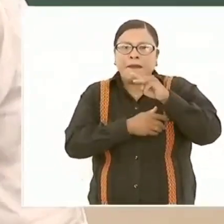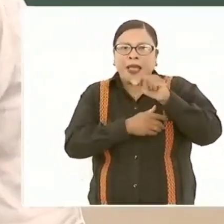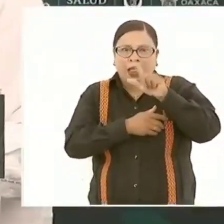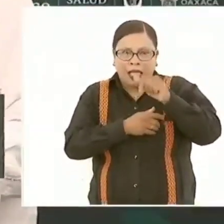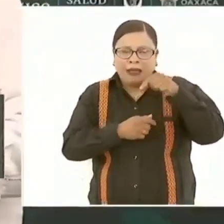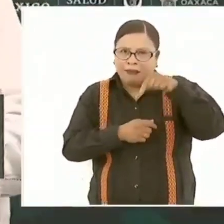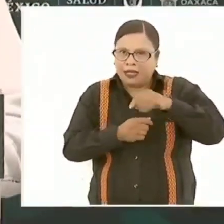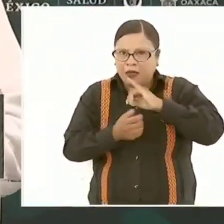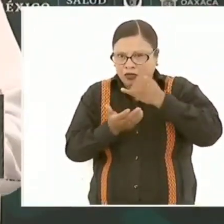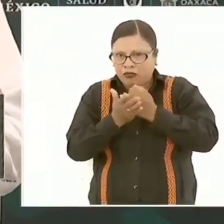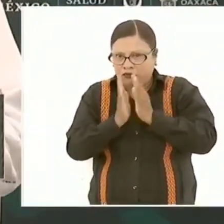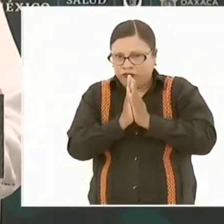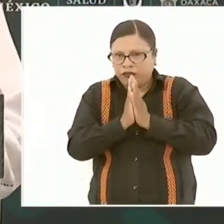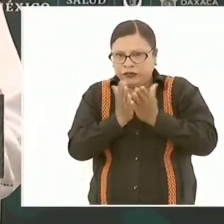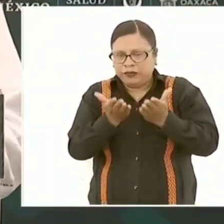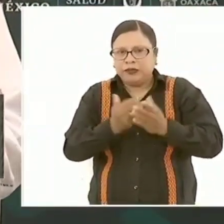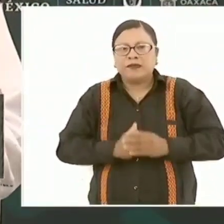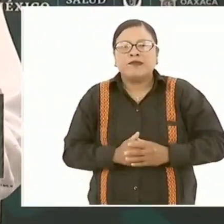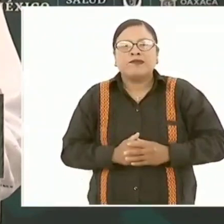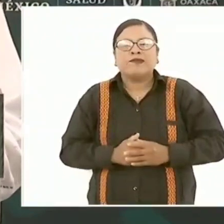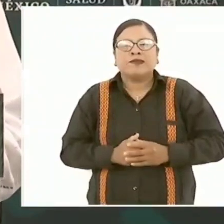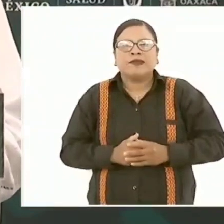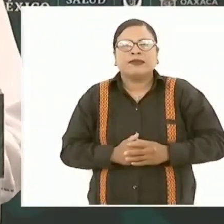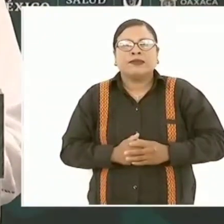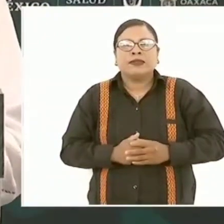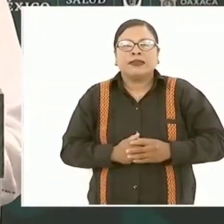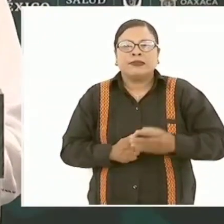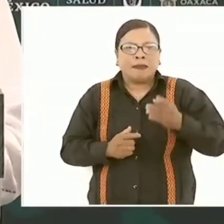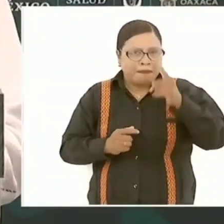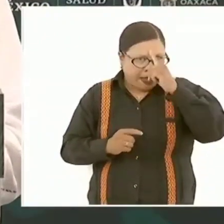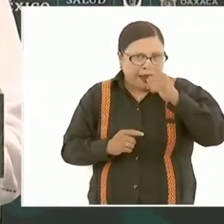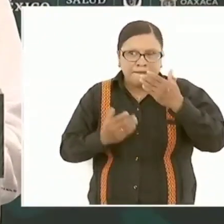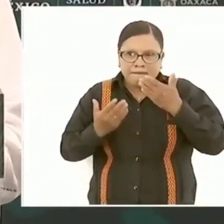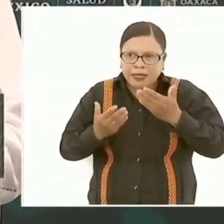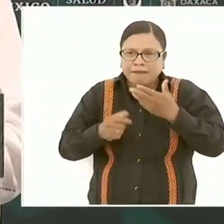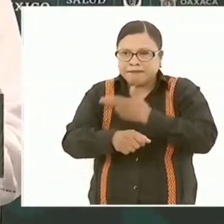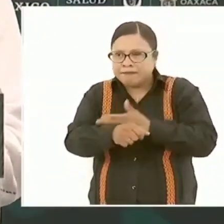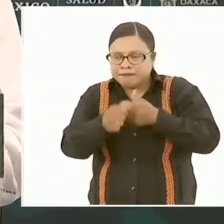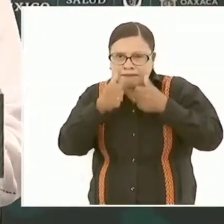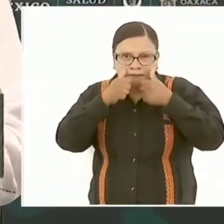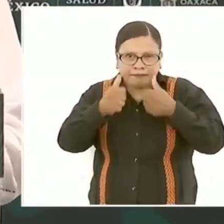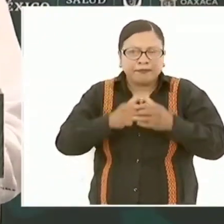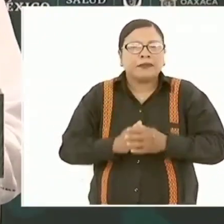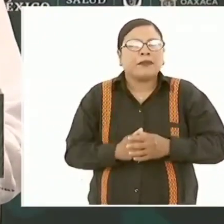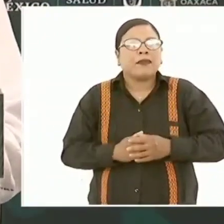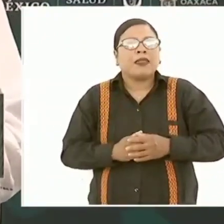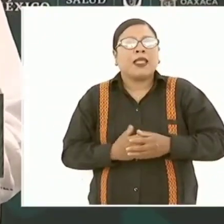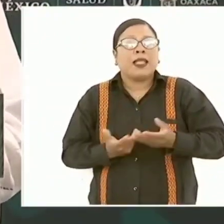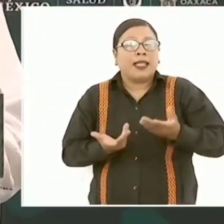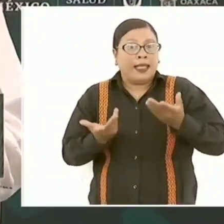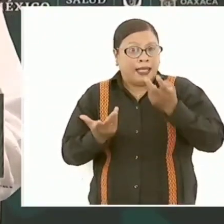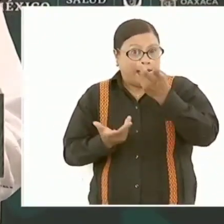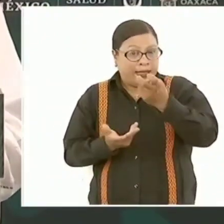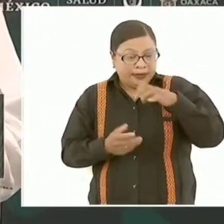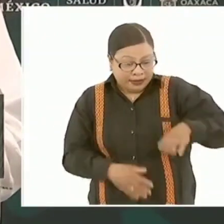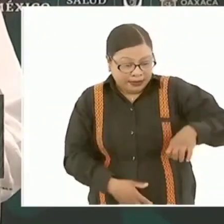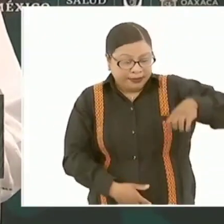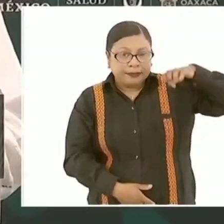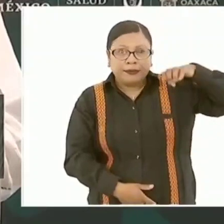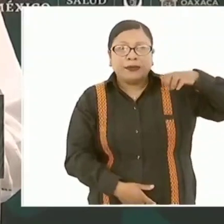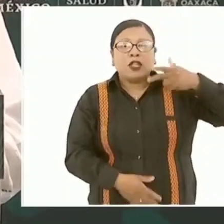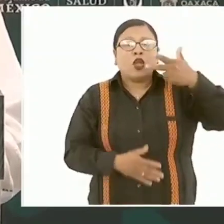Juchitán a ponerse al día, al corriente. En el caso de los adultos mayores,